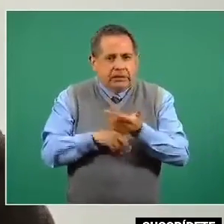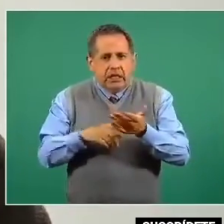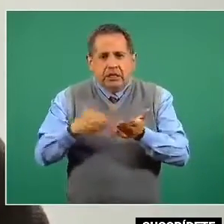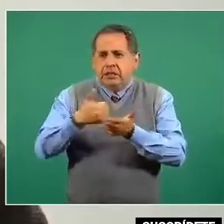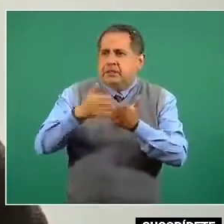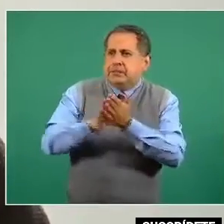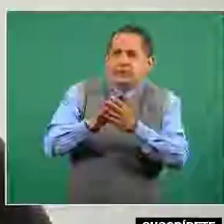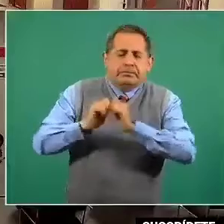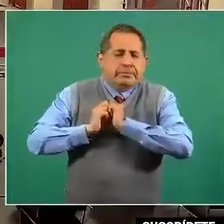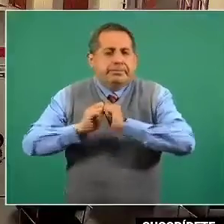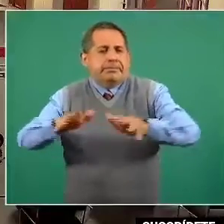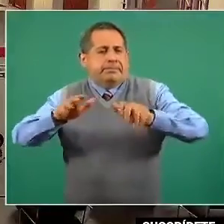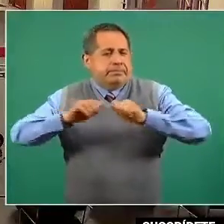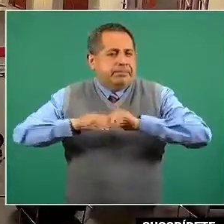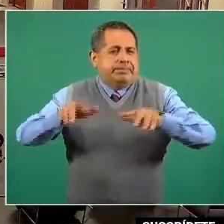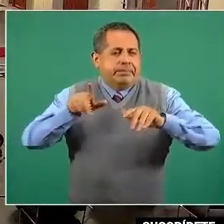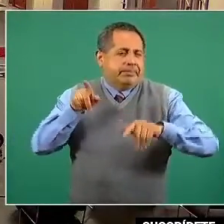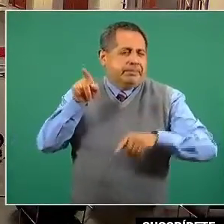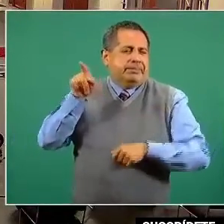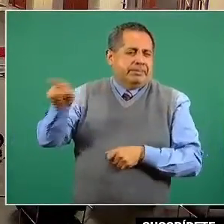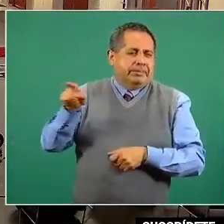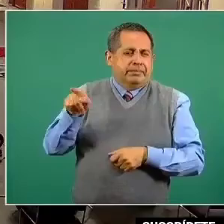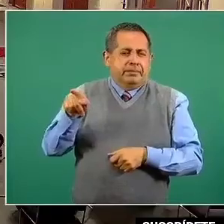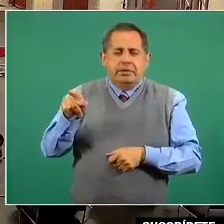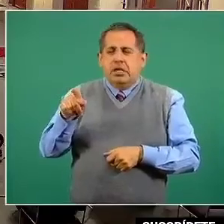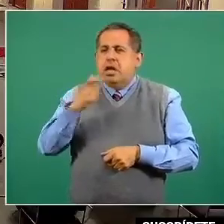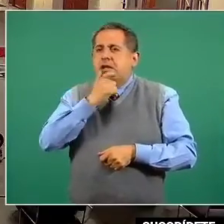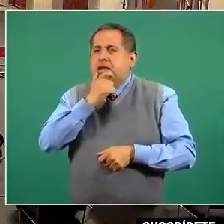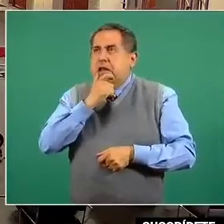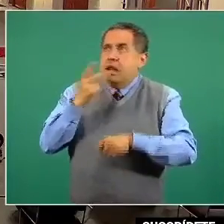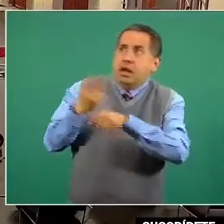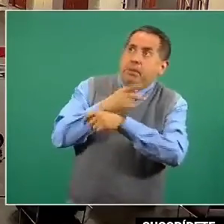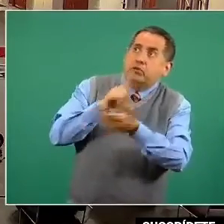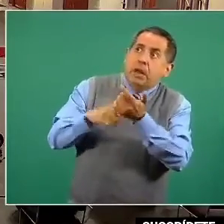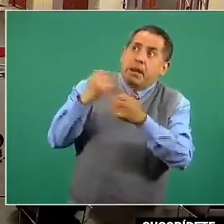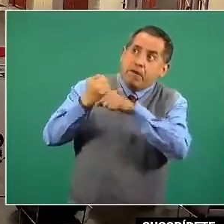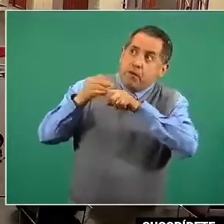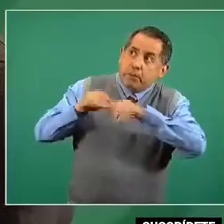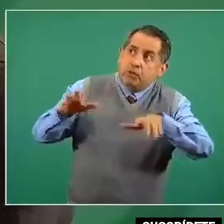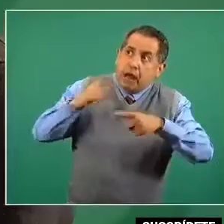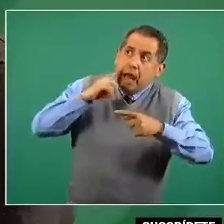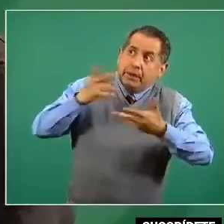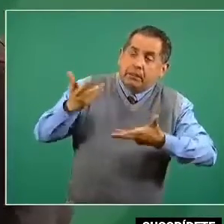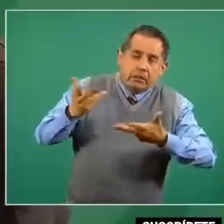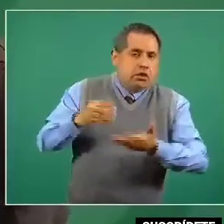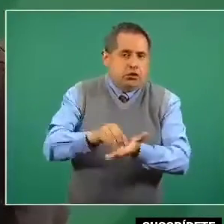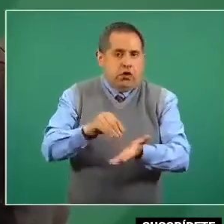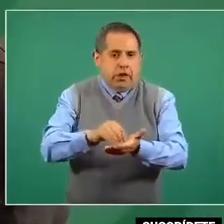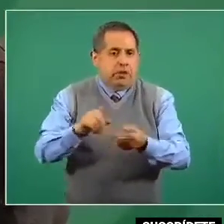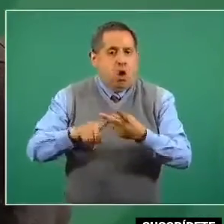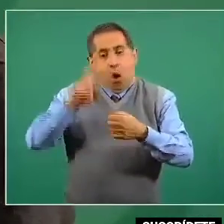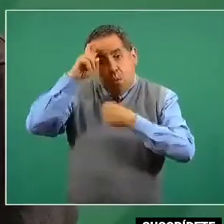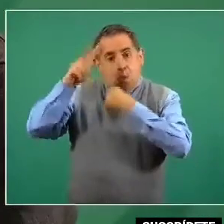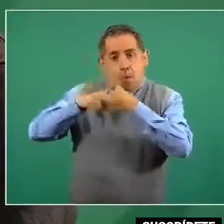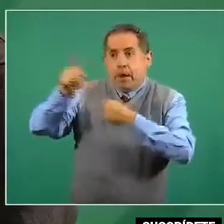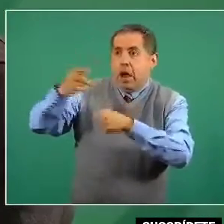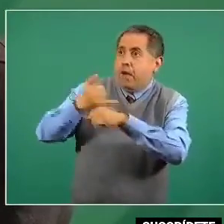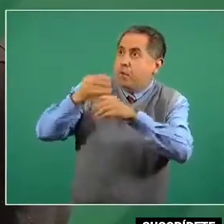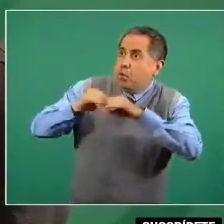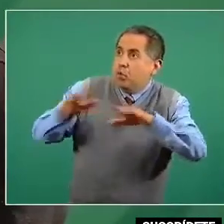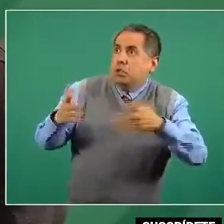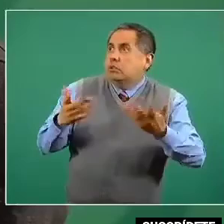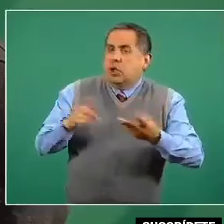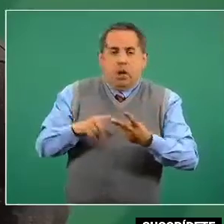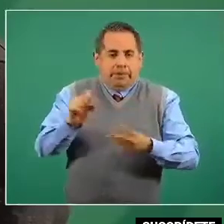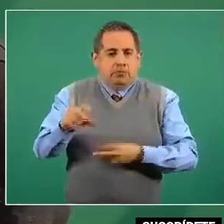publicar como actualizaciones el mismo Reino Unido, los CDC europeos o la misma